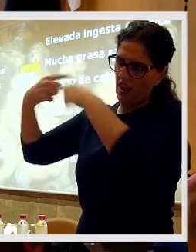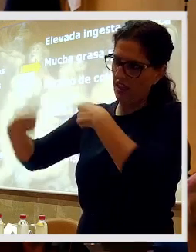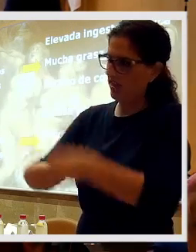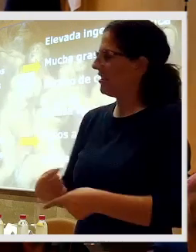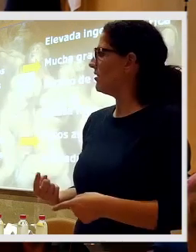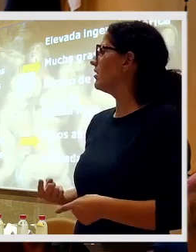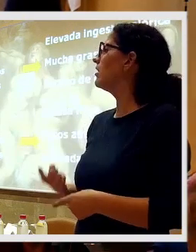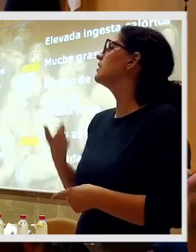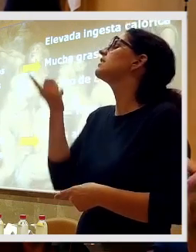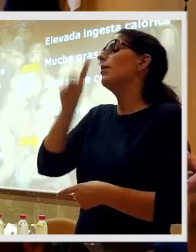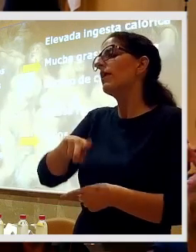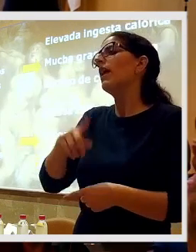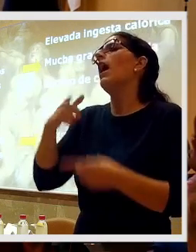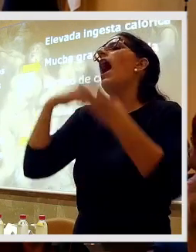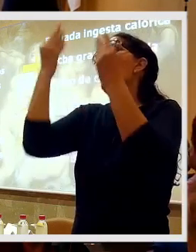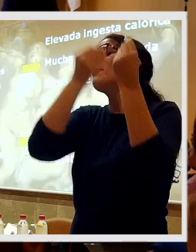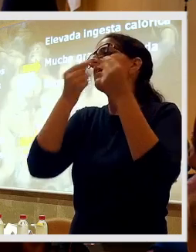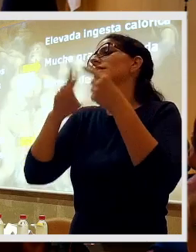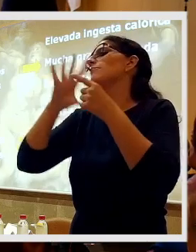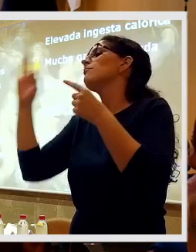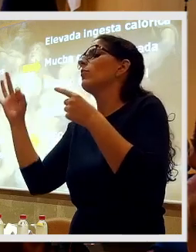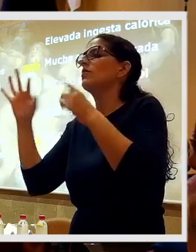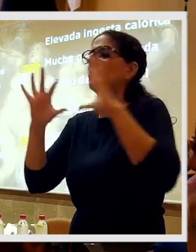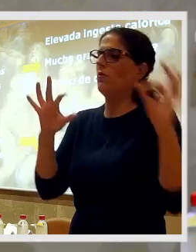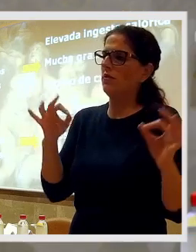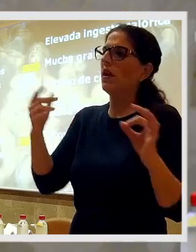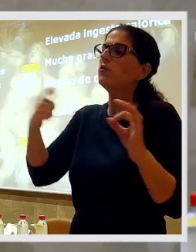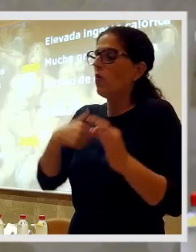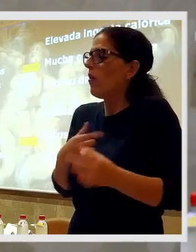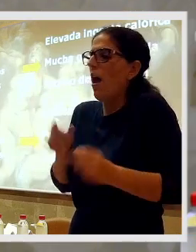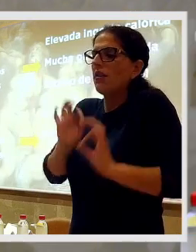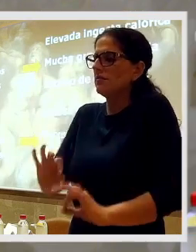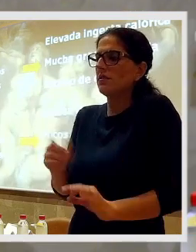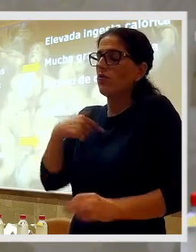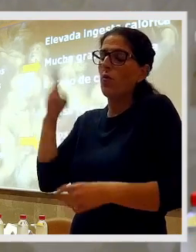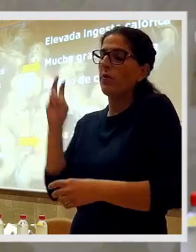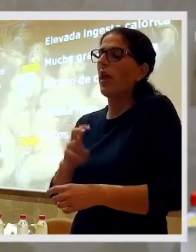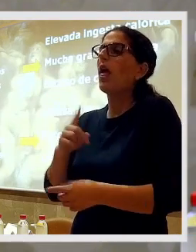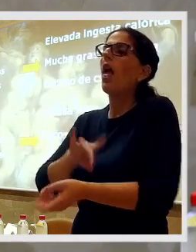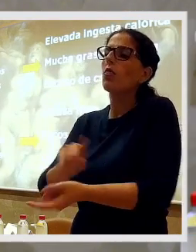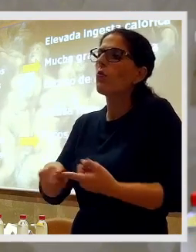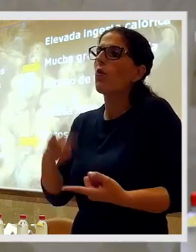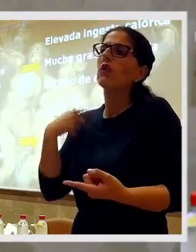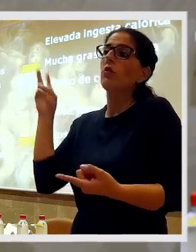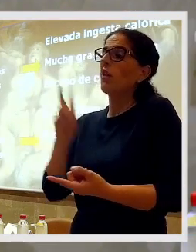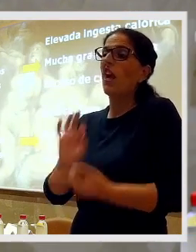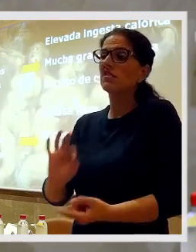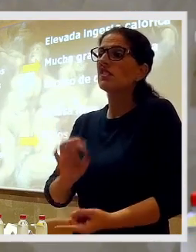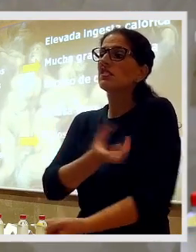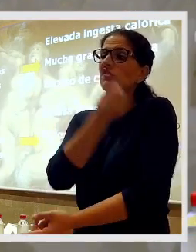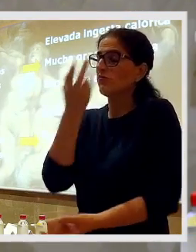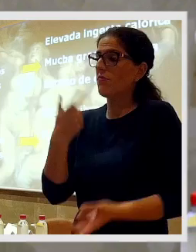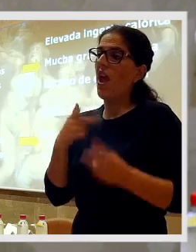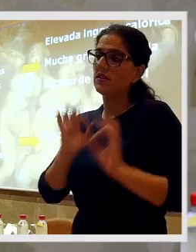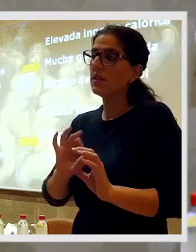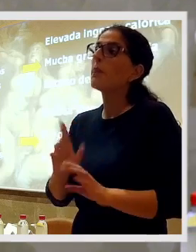y un 50% de factores ambientales. Nosotros podemos nacer predispuestos a tener diabetes o hipertensión si nos cuidamos o no la